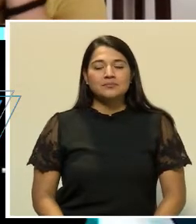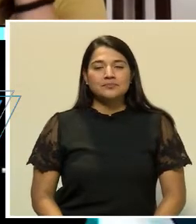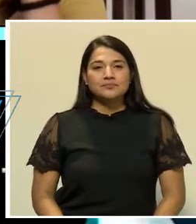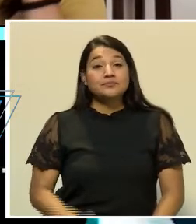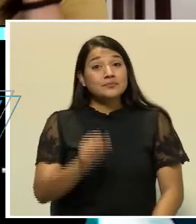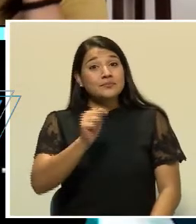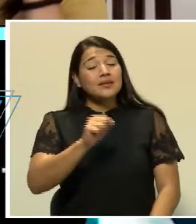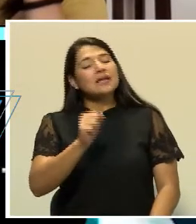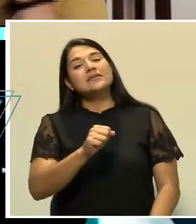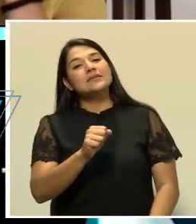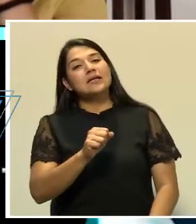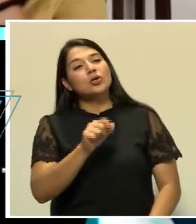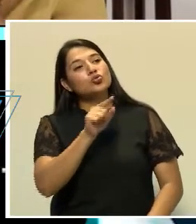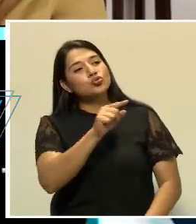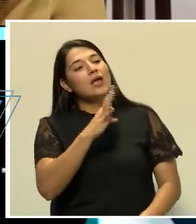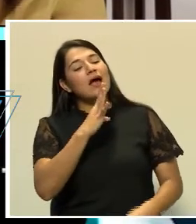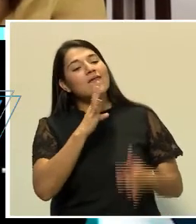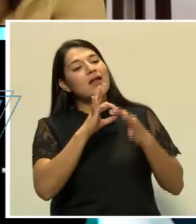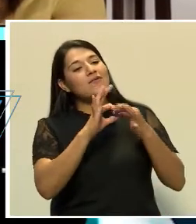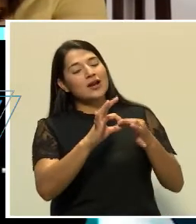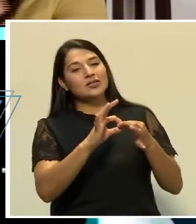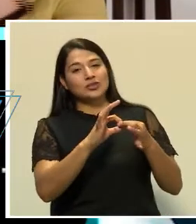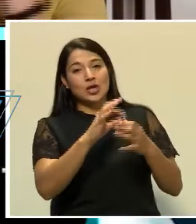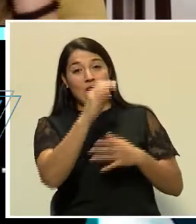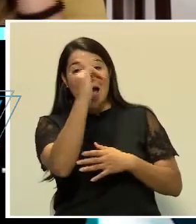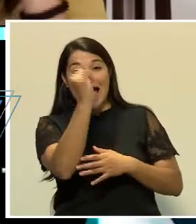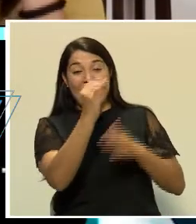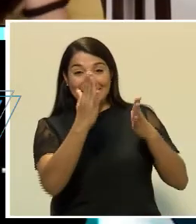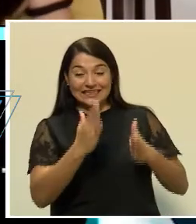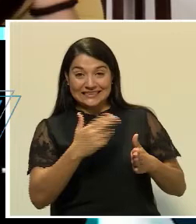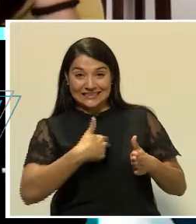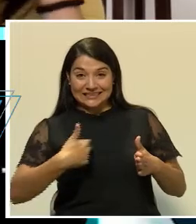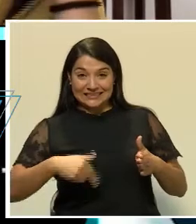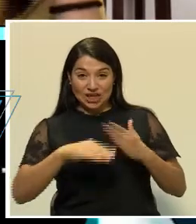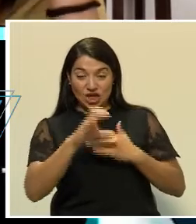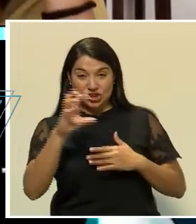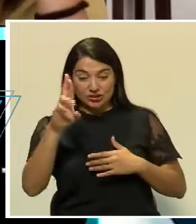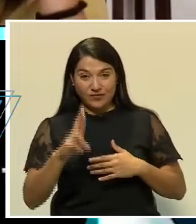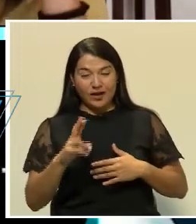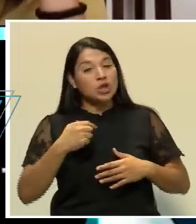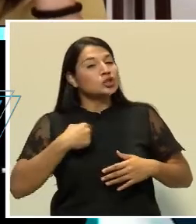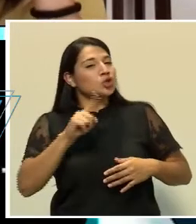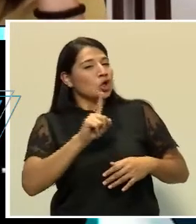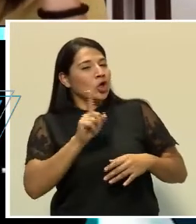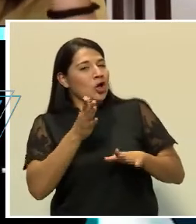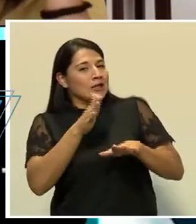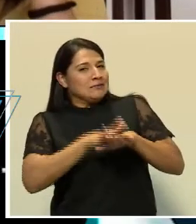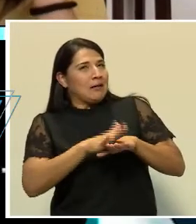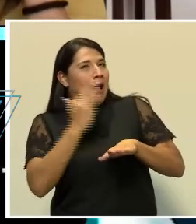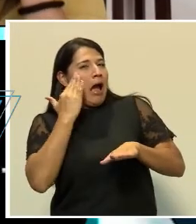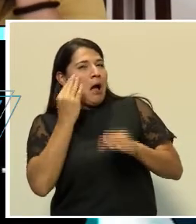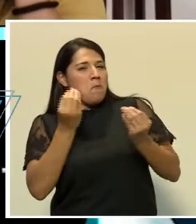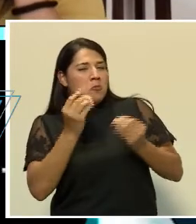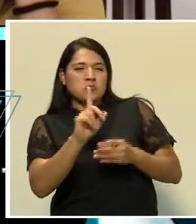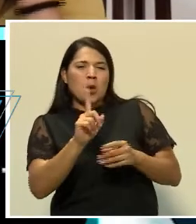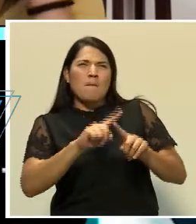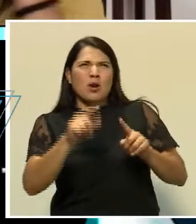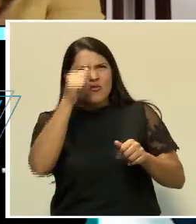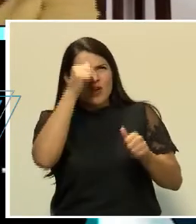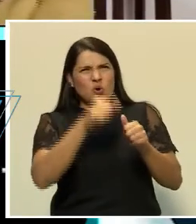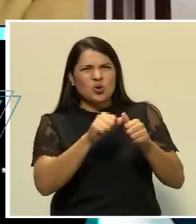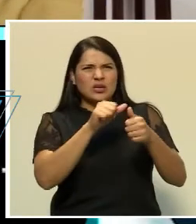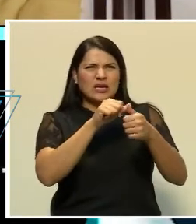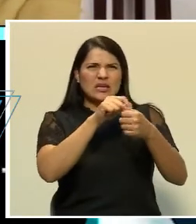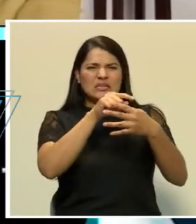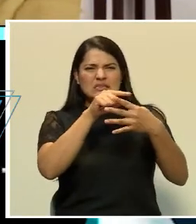que mencionabas a los artistas chinos en Costa Rica, se me vino, yo no soy un experto, pero se me vinieron 3 o